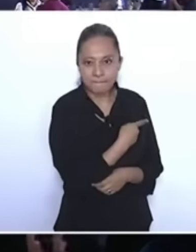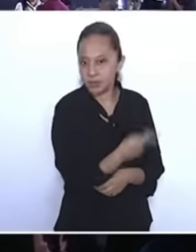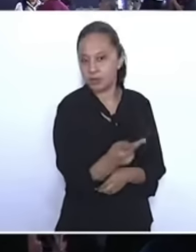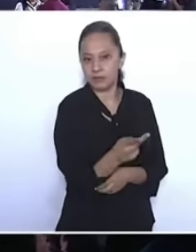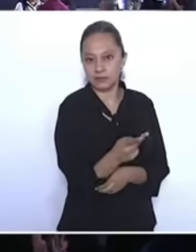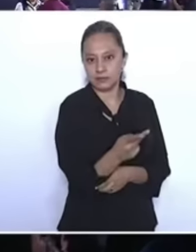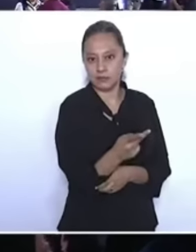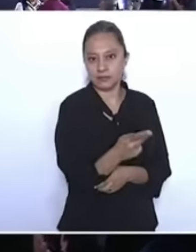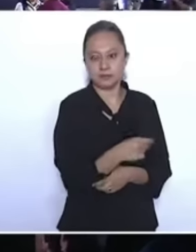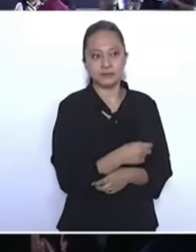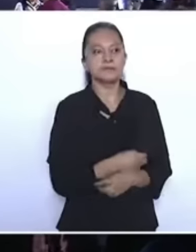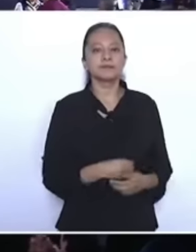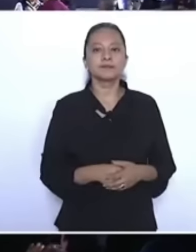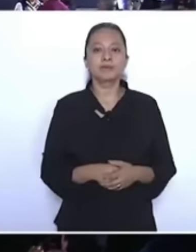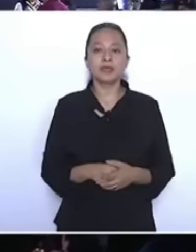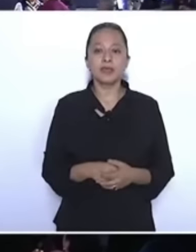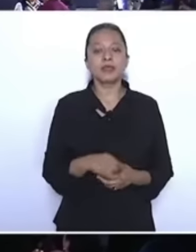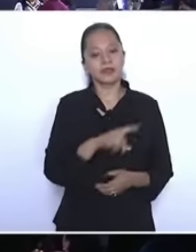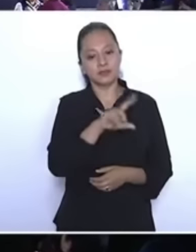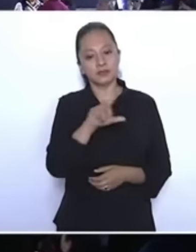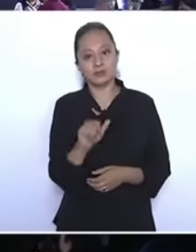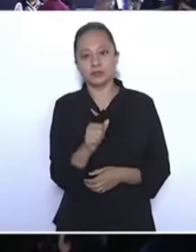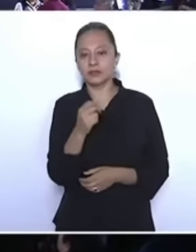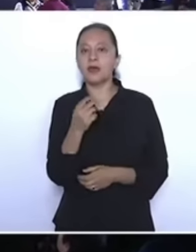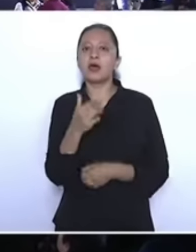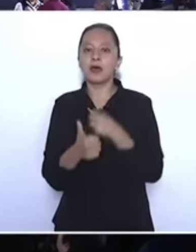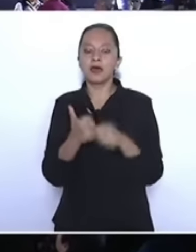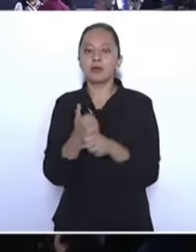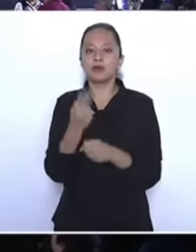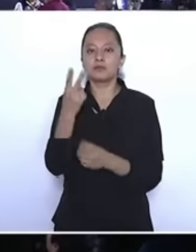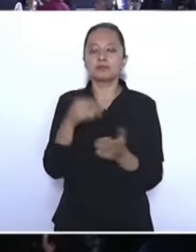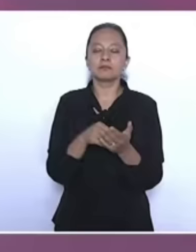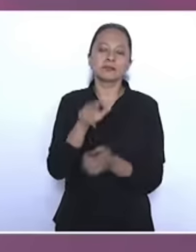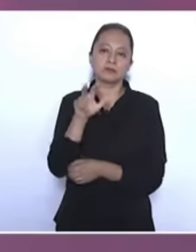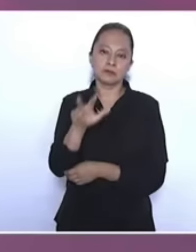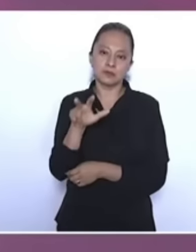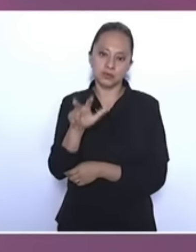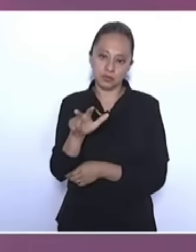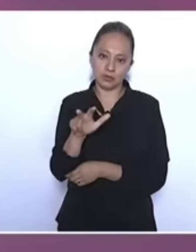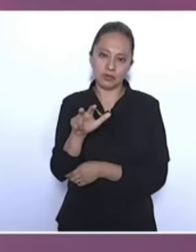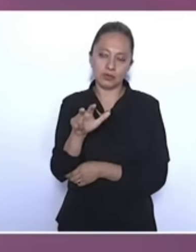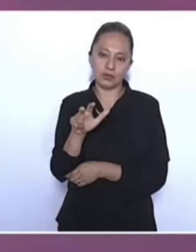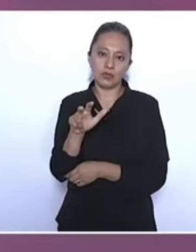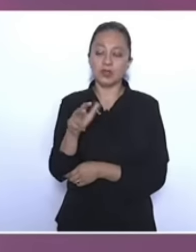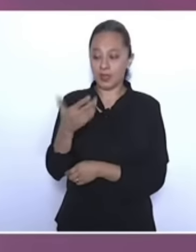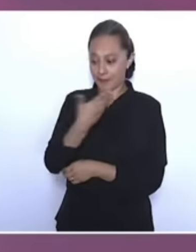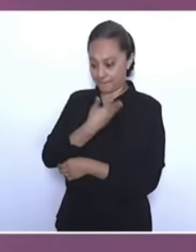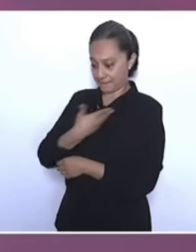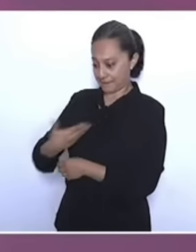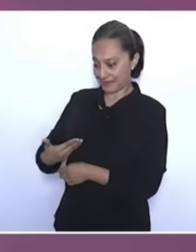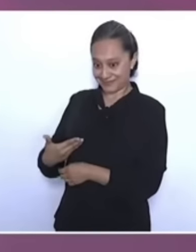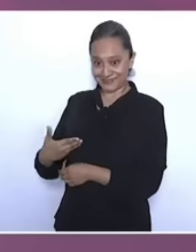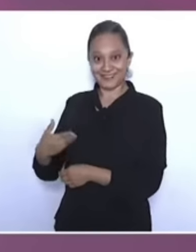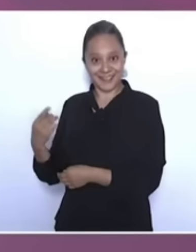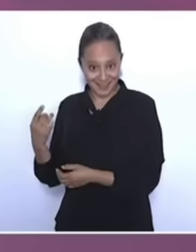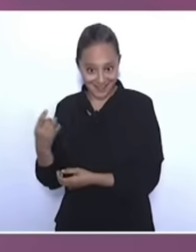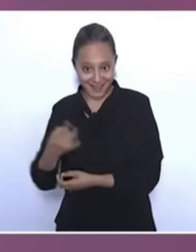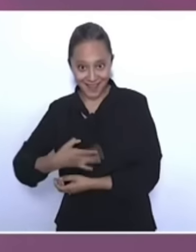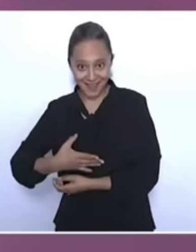Fue así que en el 2018, con el triunfo de nuestro presidente, se cumplió